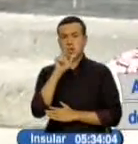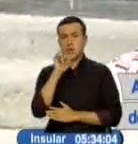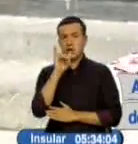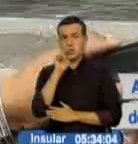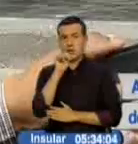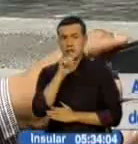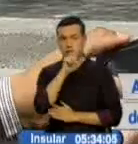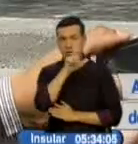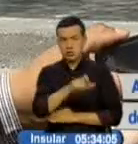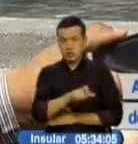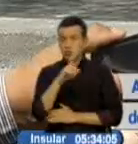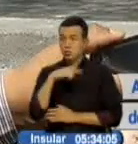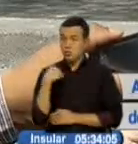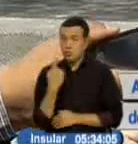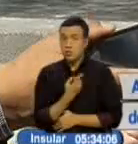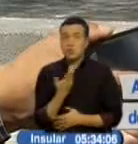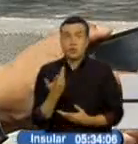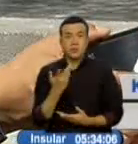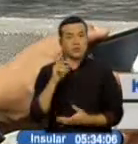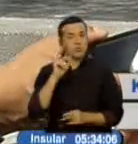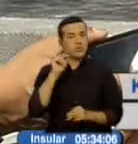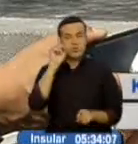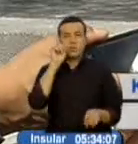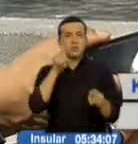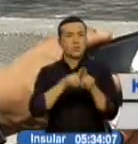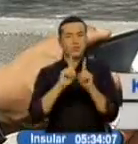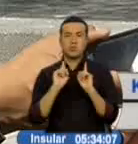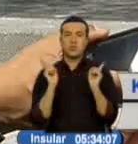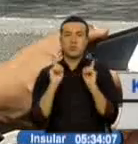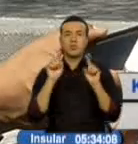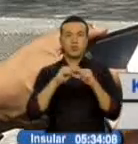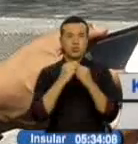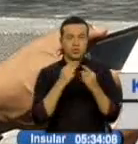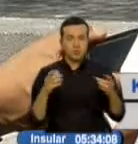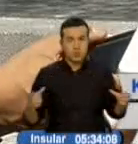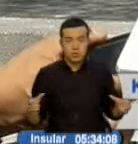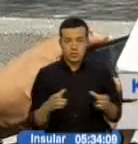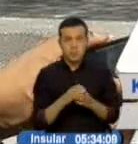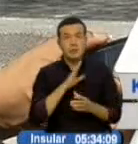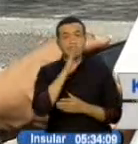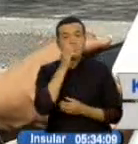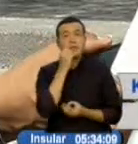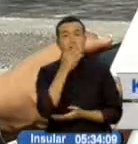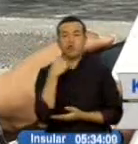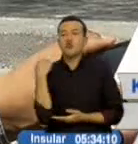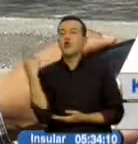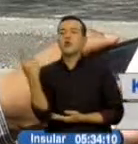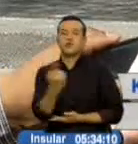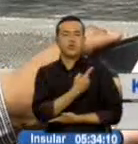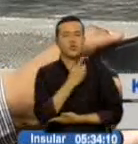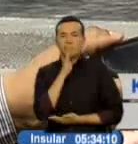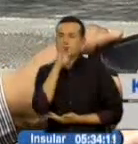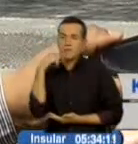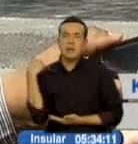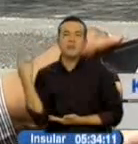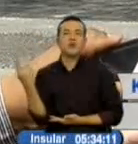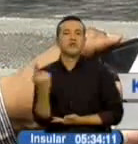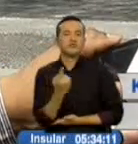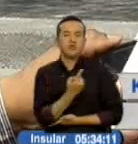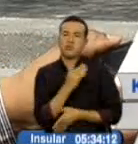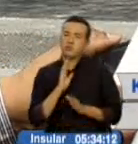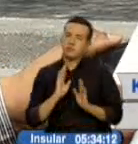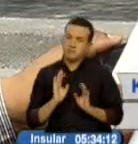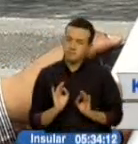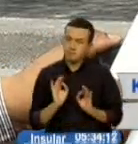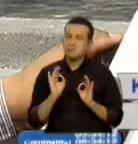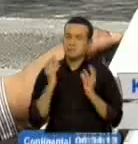Saraguro. Nosotros no estamos de acuerdo, nosotros actuamos en colectivo, por eso decimos nosotros, siempre actuamos de esa manera, por